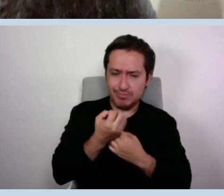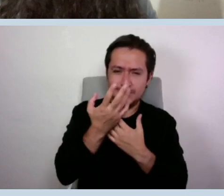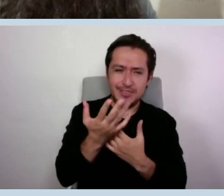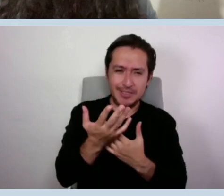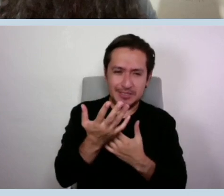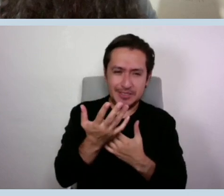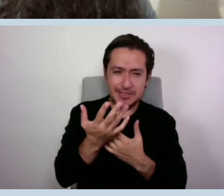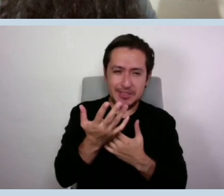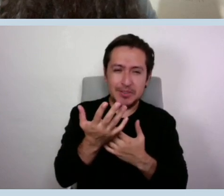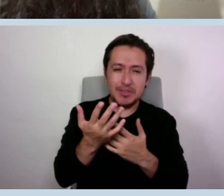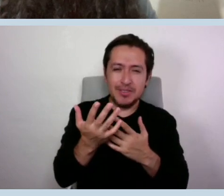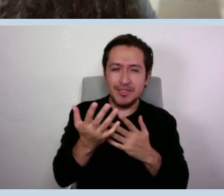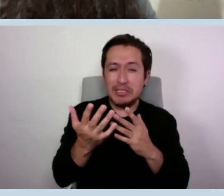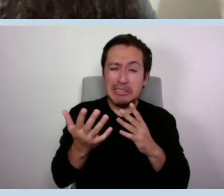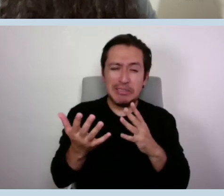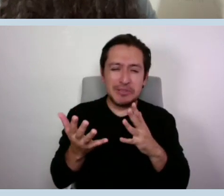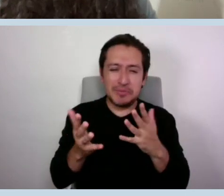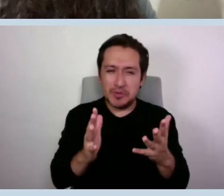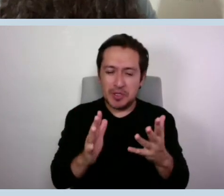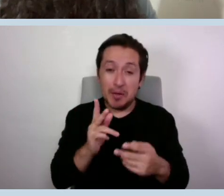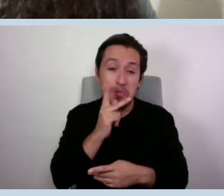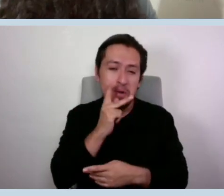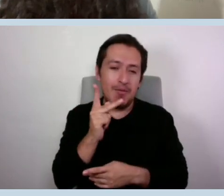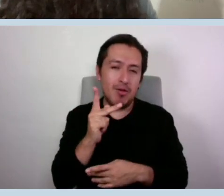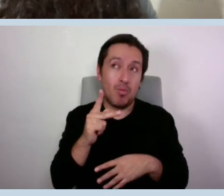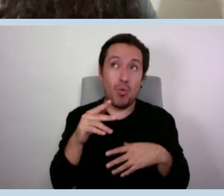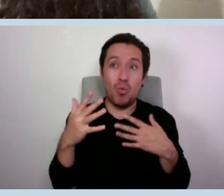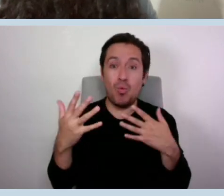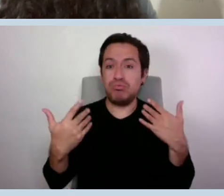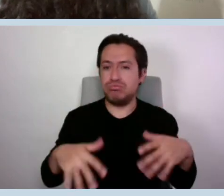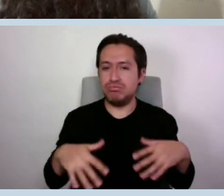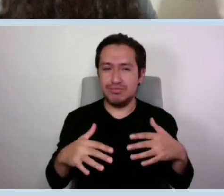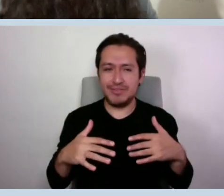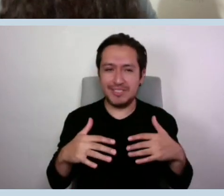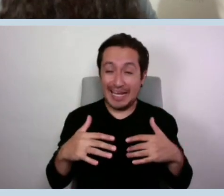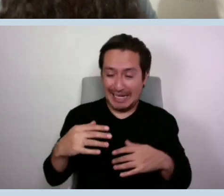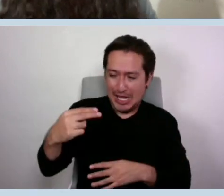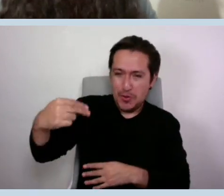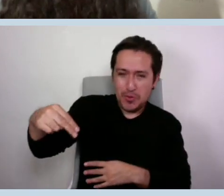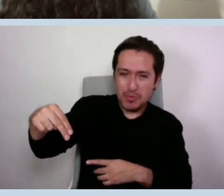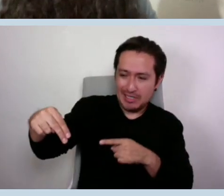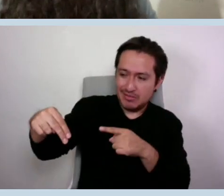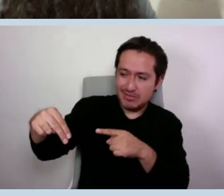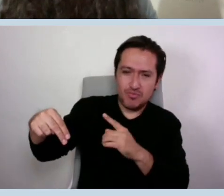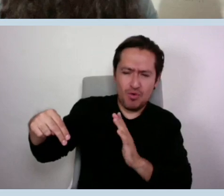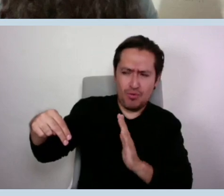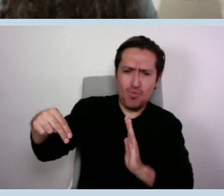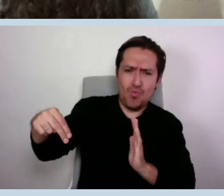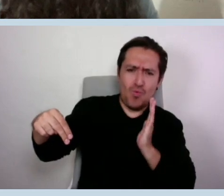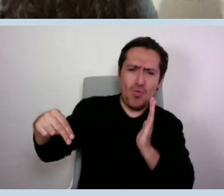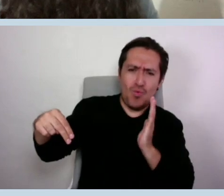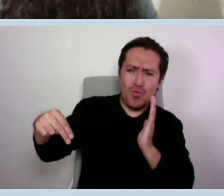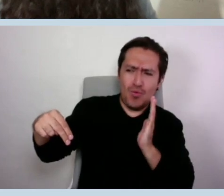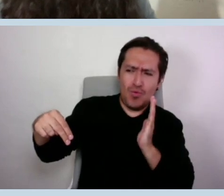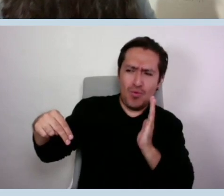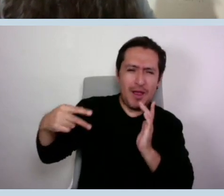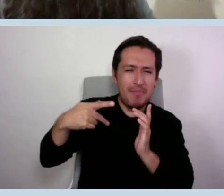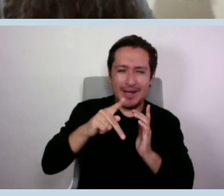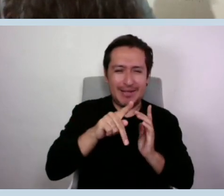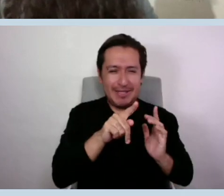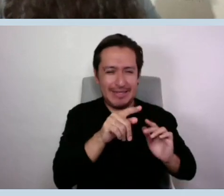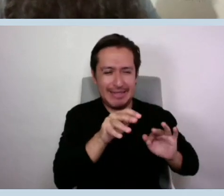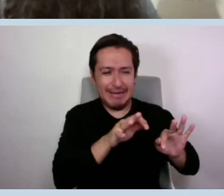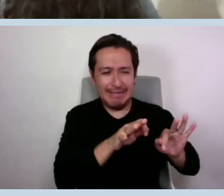para un trabajo que en realidad el nombre da más miedo que lo que se hace pero que también da mucho miedo porque